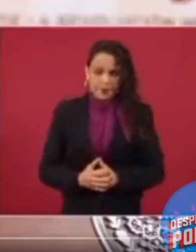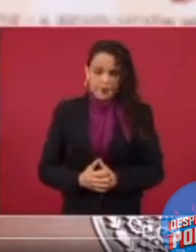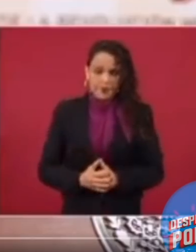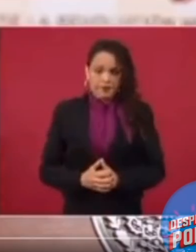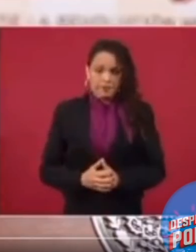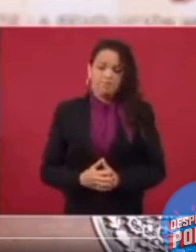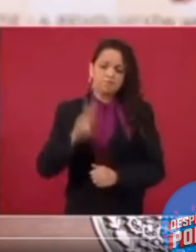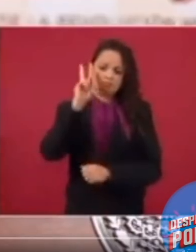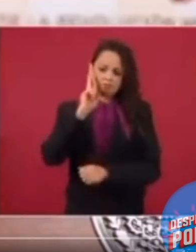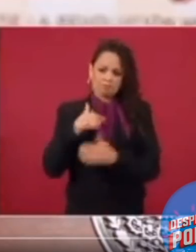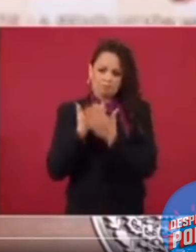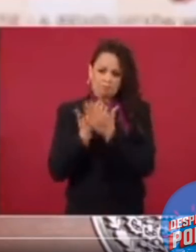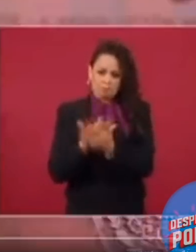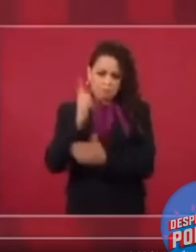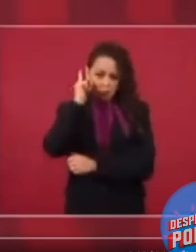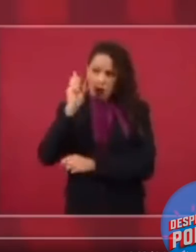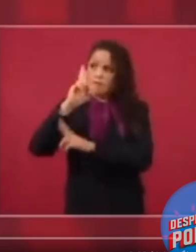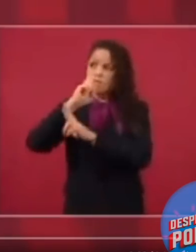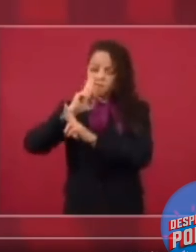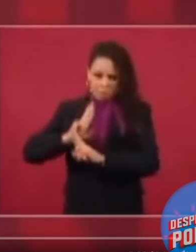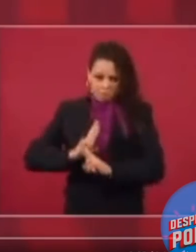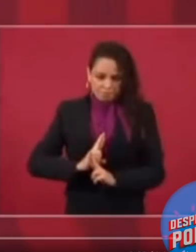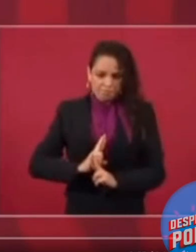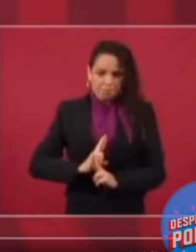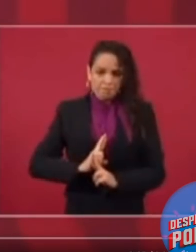Voy a esperar la respuesta. No quiero,